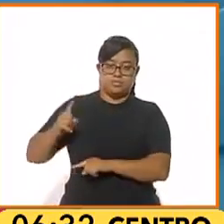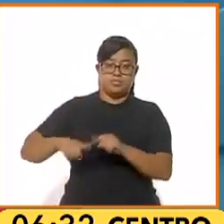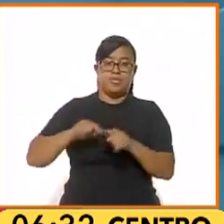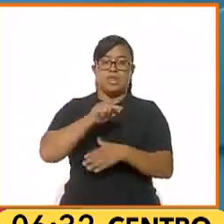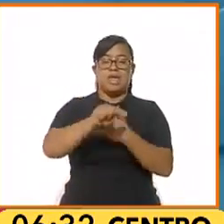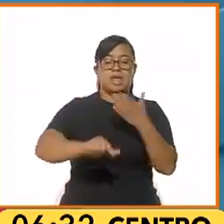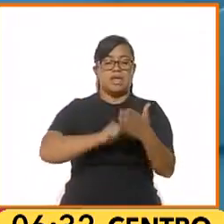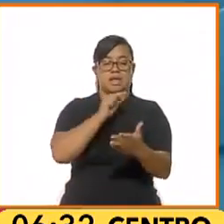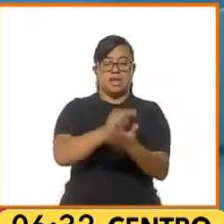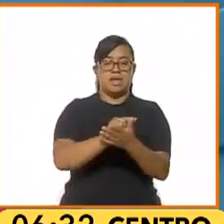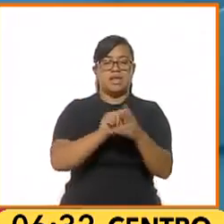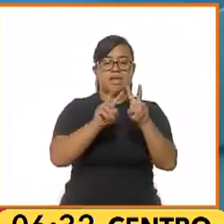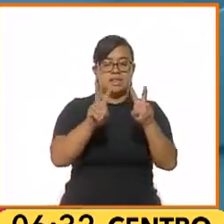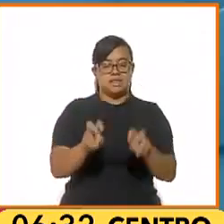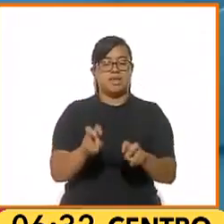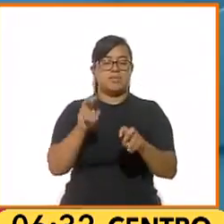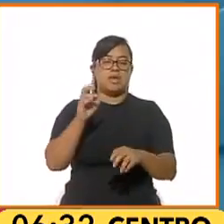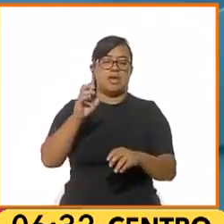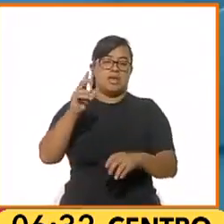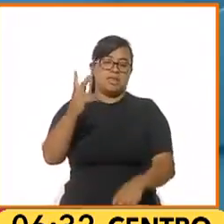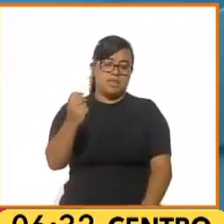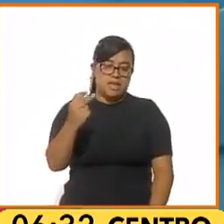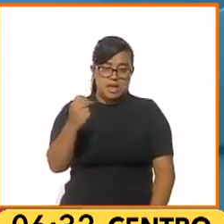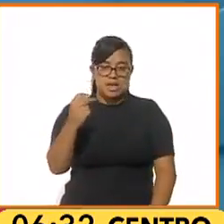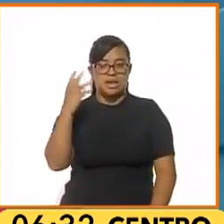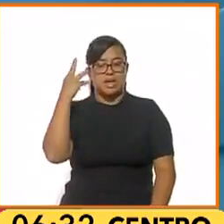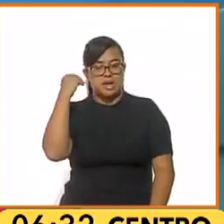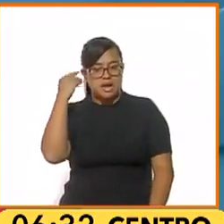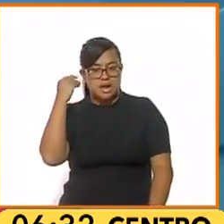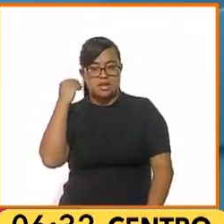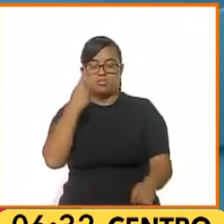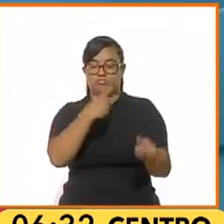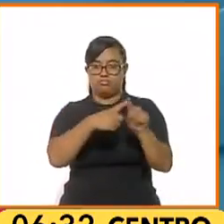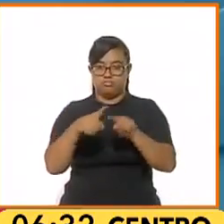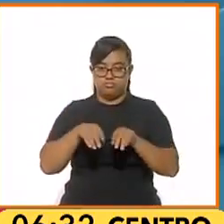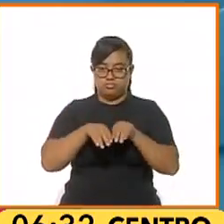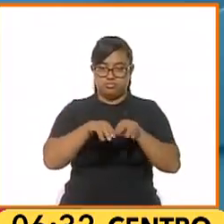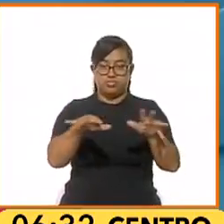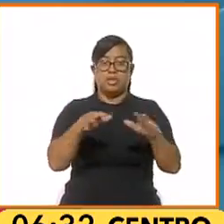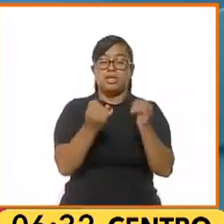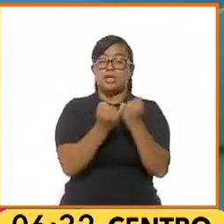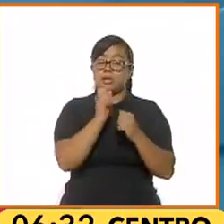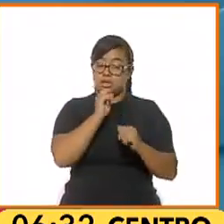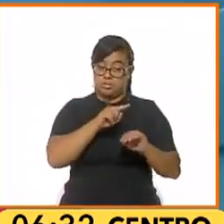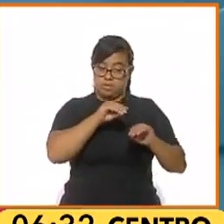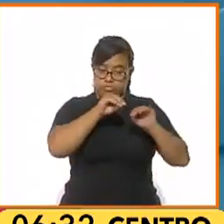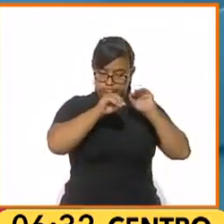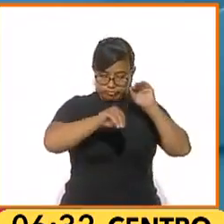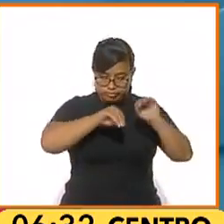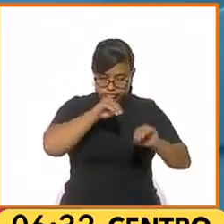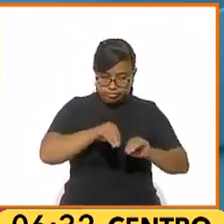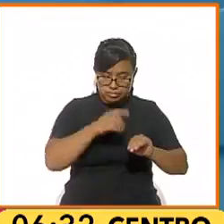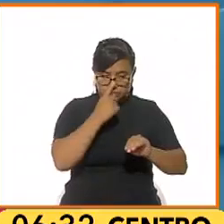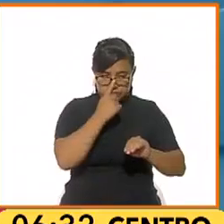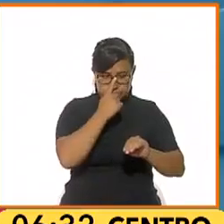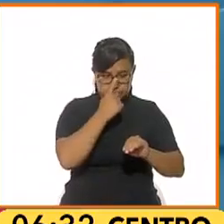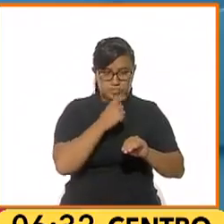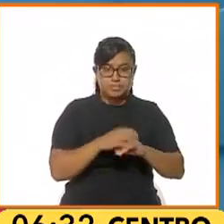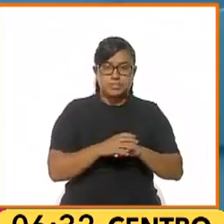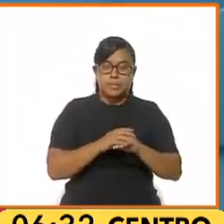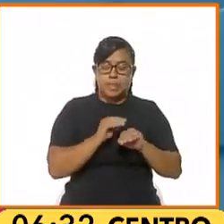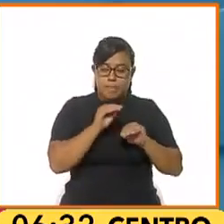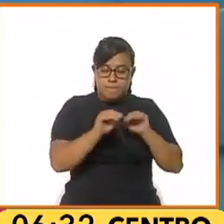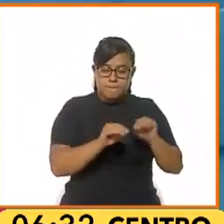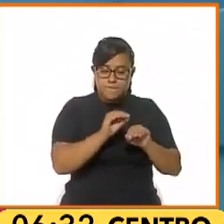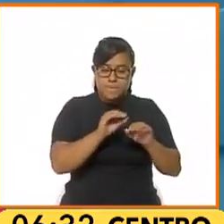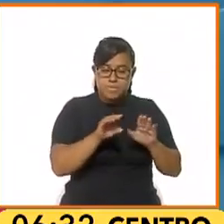de telecomunicaciones y radiodifusión, y efectivamente desarrolla prácticamente toda la actual ley,